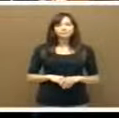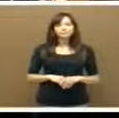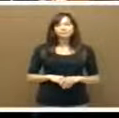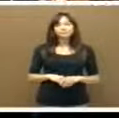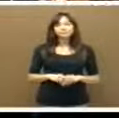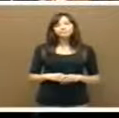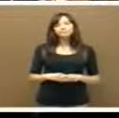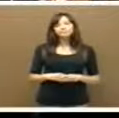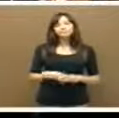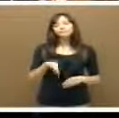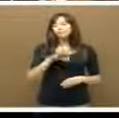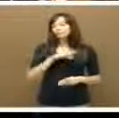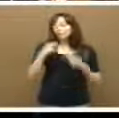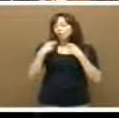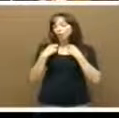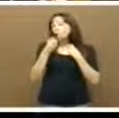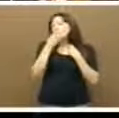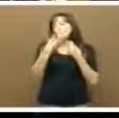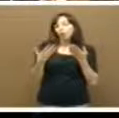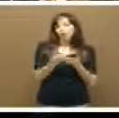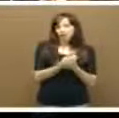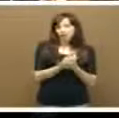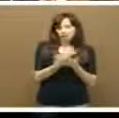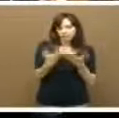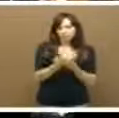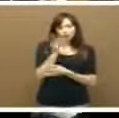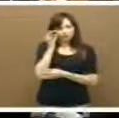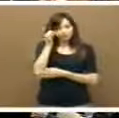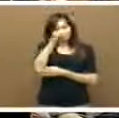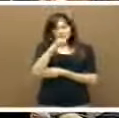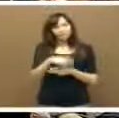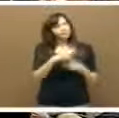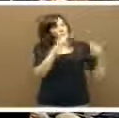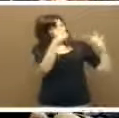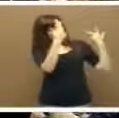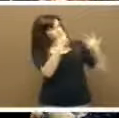Señoras y señores diputados, buenos días a todos y a todas. Con su permiso, señora vicepresidenta.